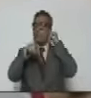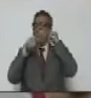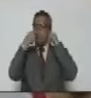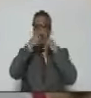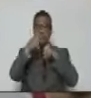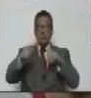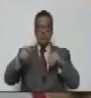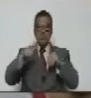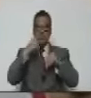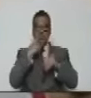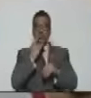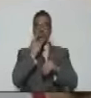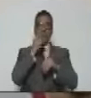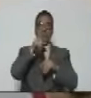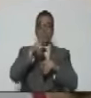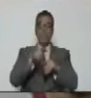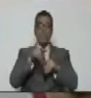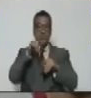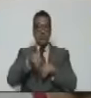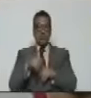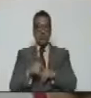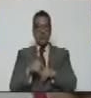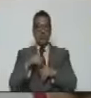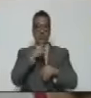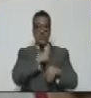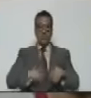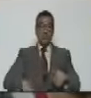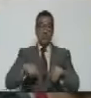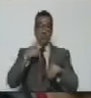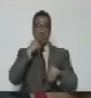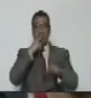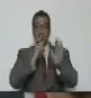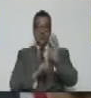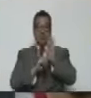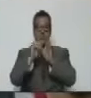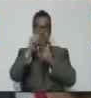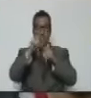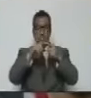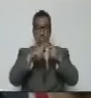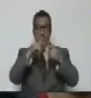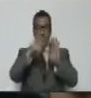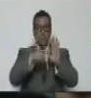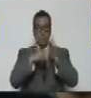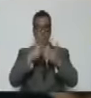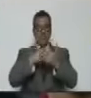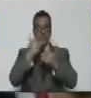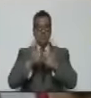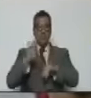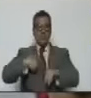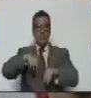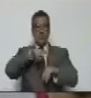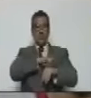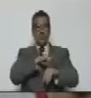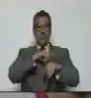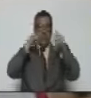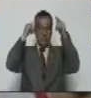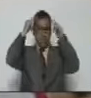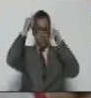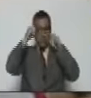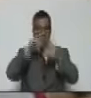pueblo digno, pueblo valiente y un presidente que encabeza el proyecto de nuestro comandante